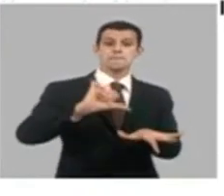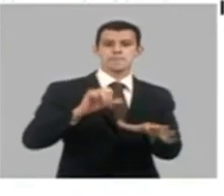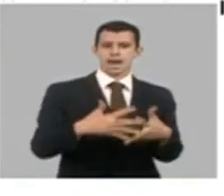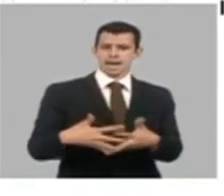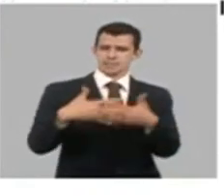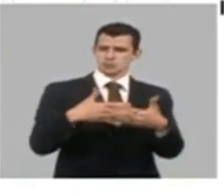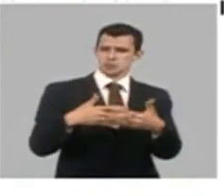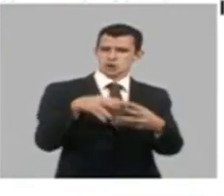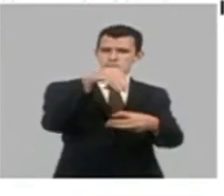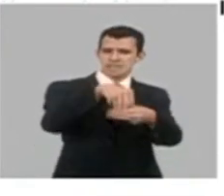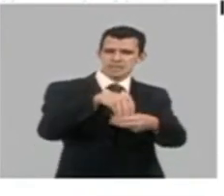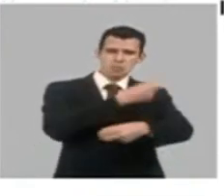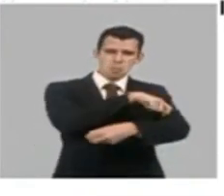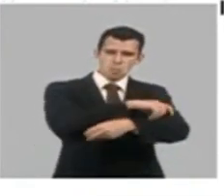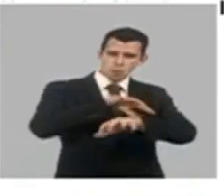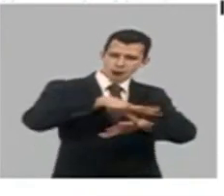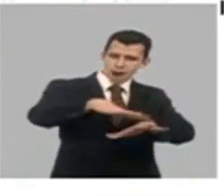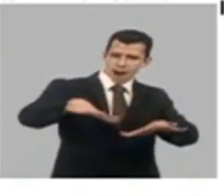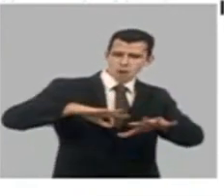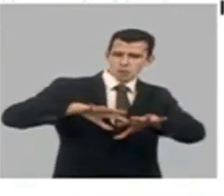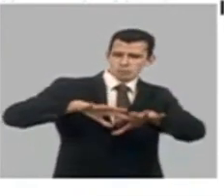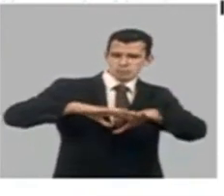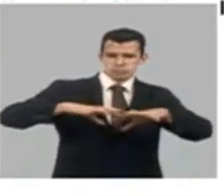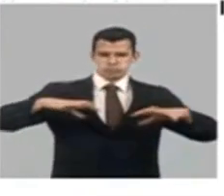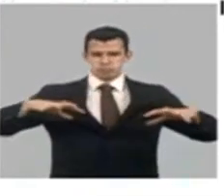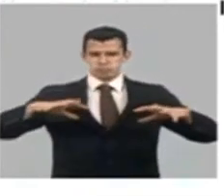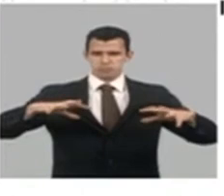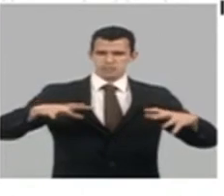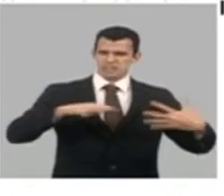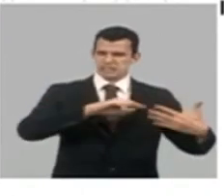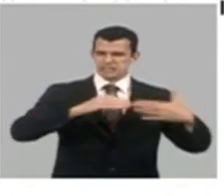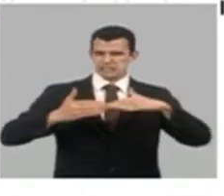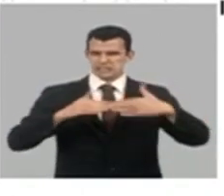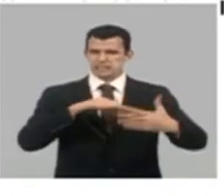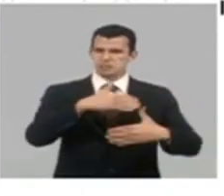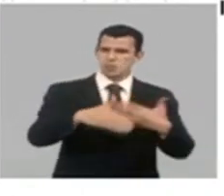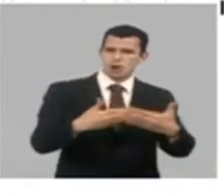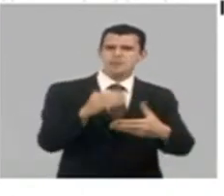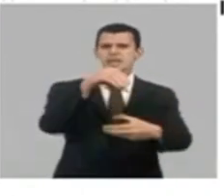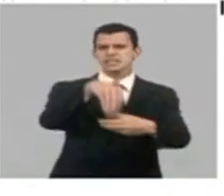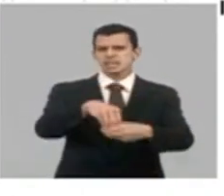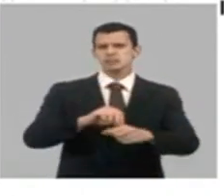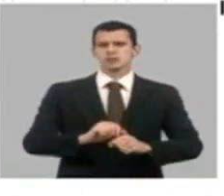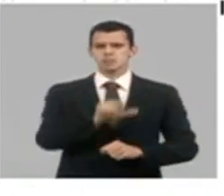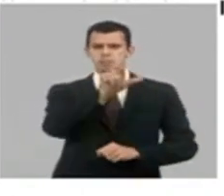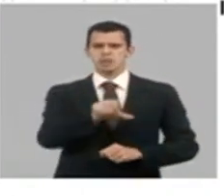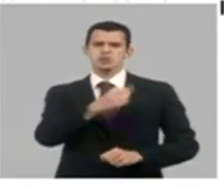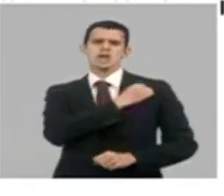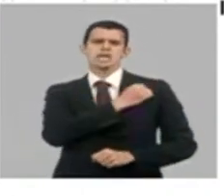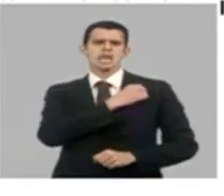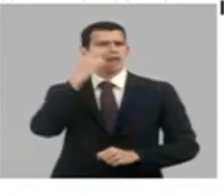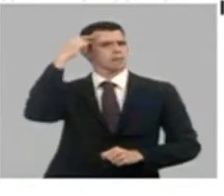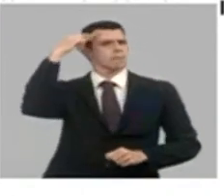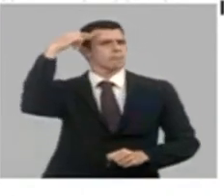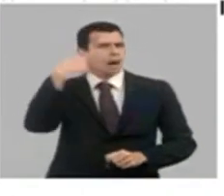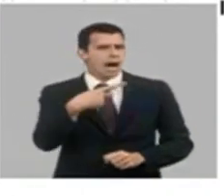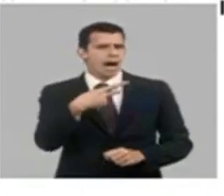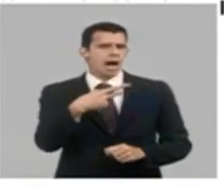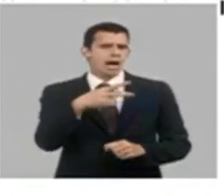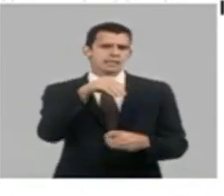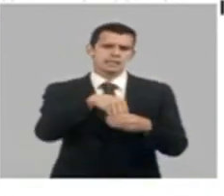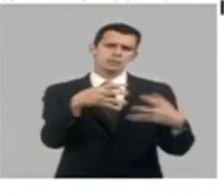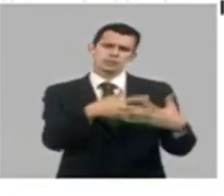acciones que buscan exacerbar divisiones y socavar la confianza en nuestras instituciones democráticas